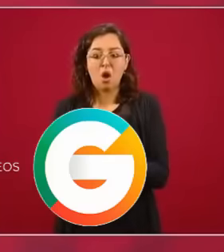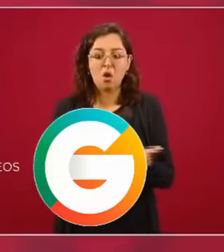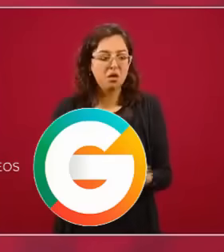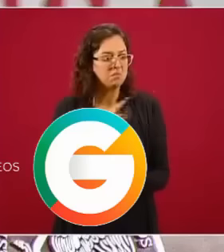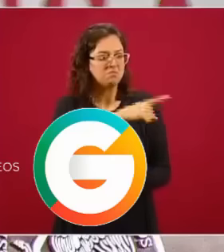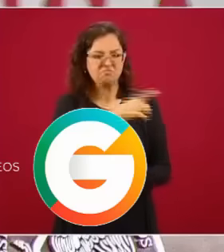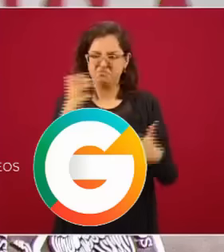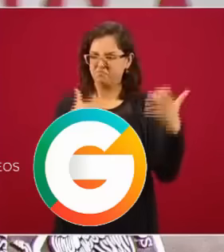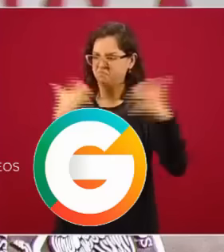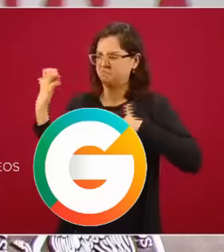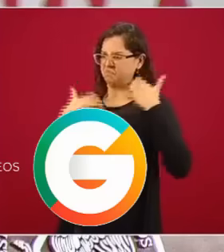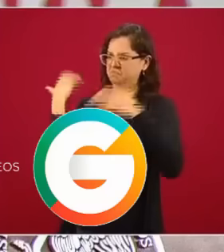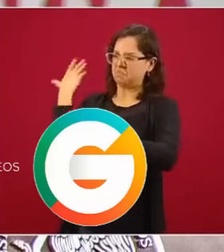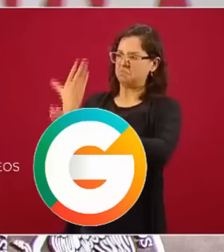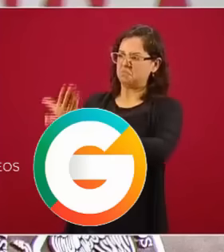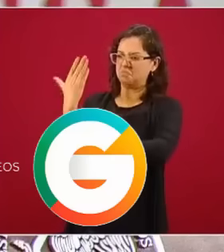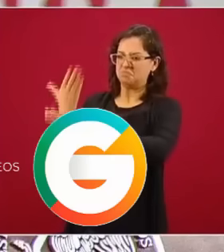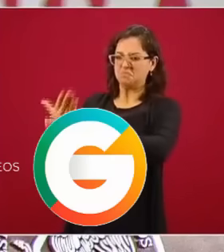inconformes.